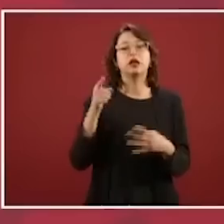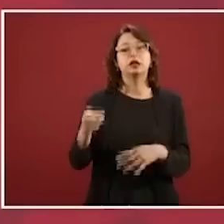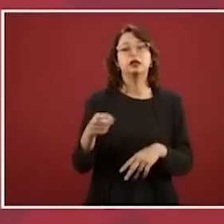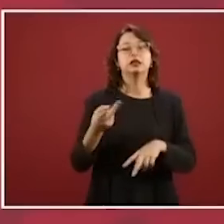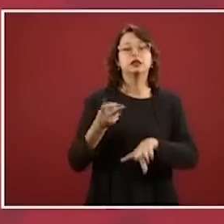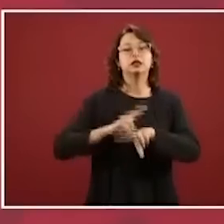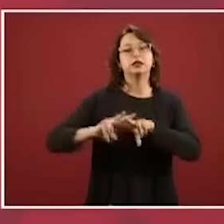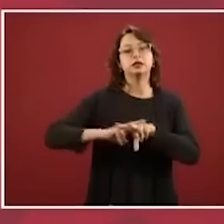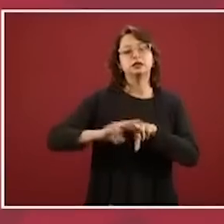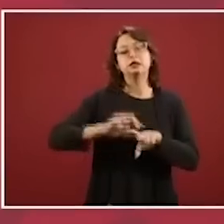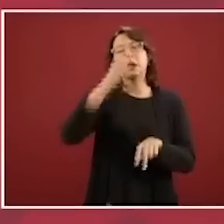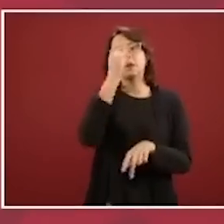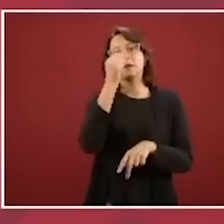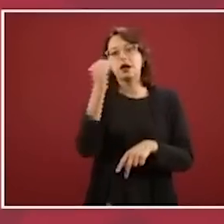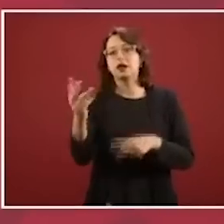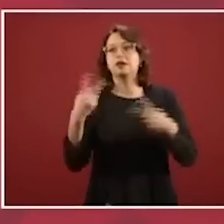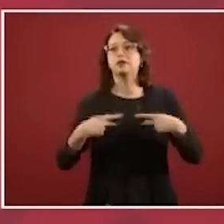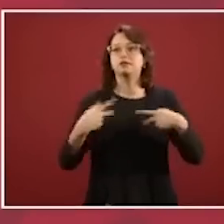Maya.